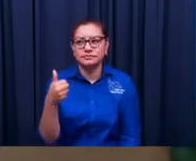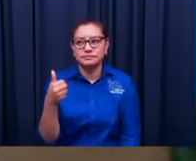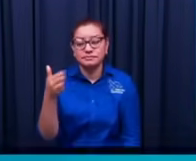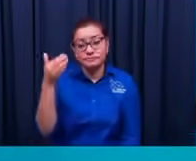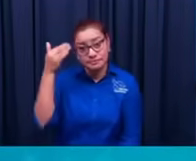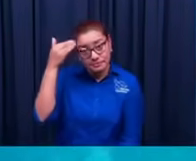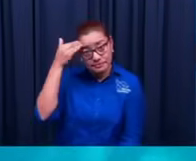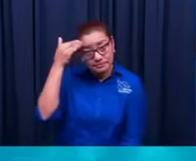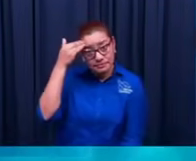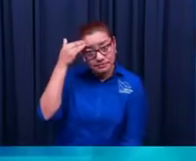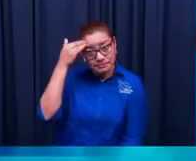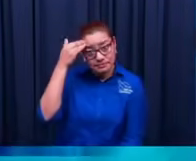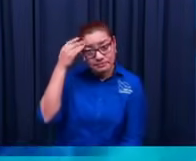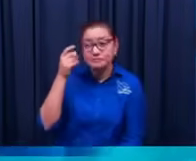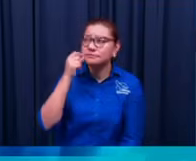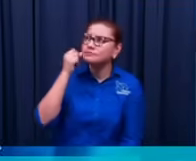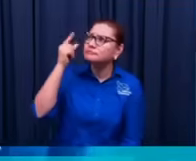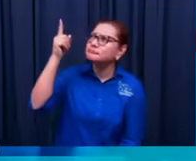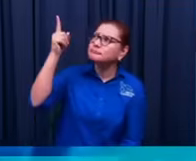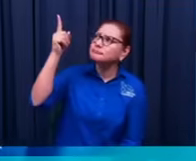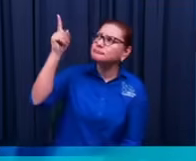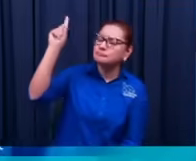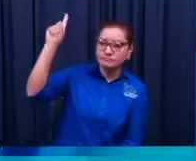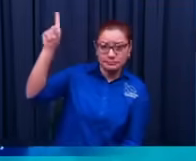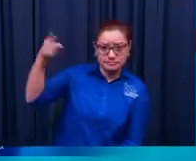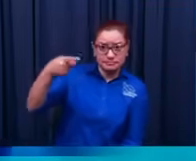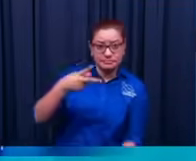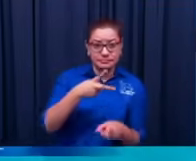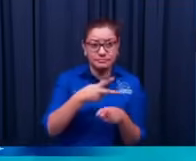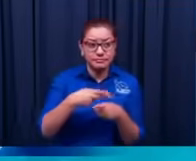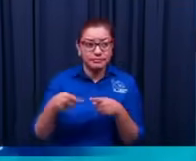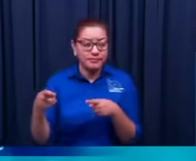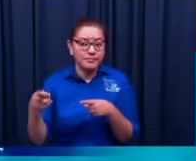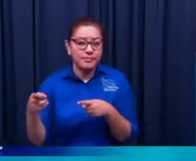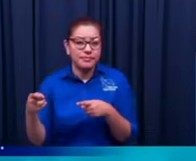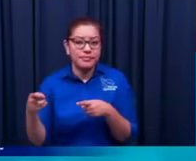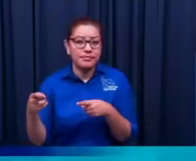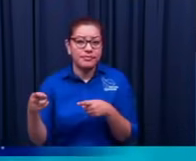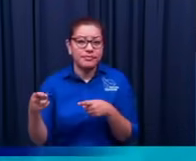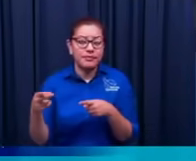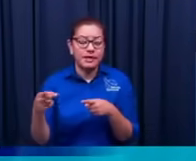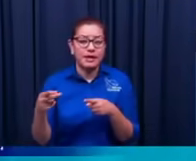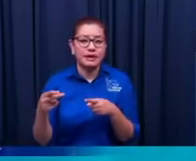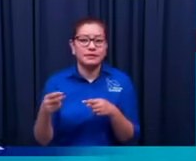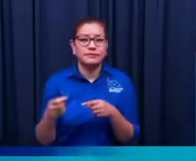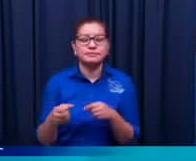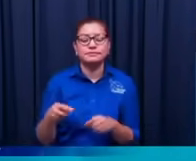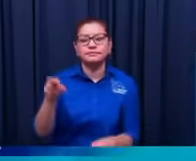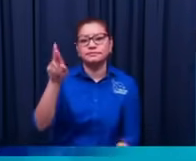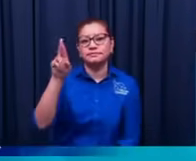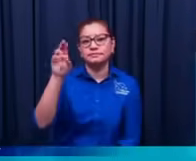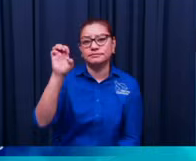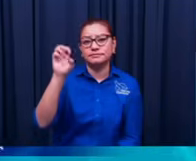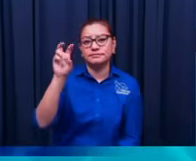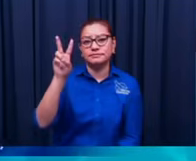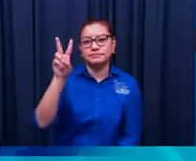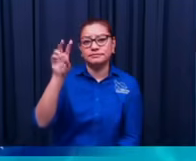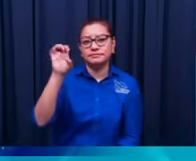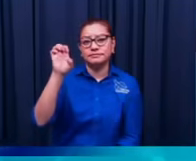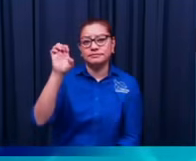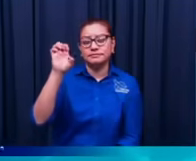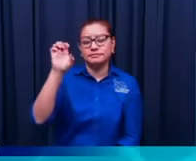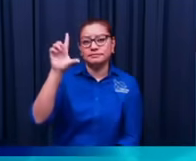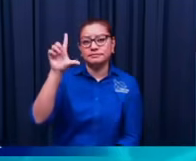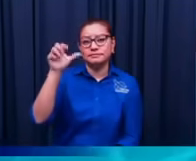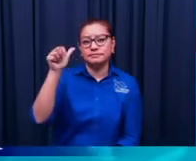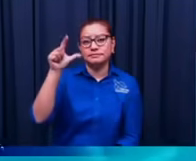saber si el Señor viene pronto. La revelación no solamente es buena para cosas del futuro,